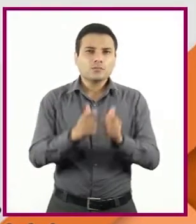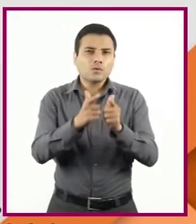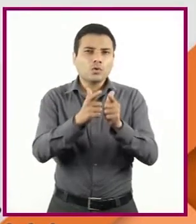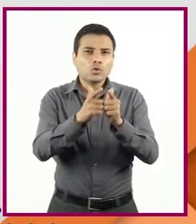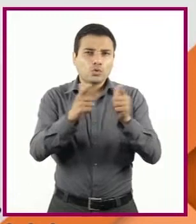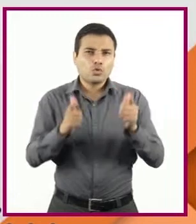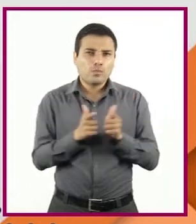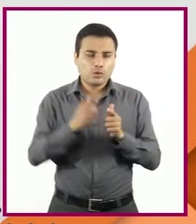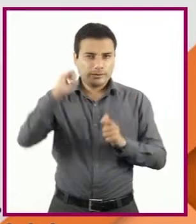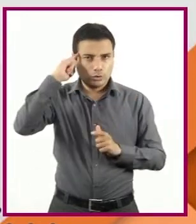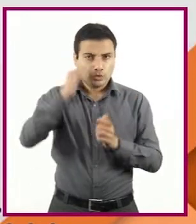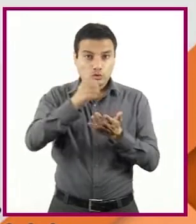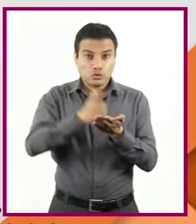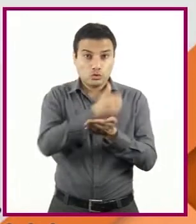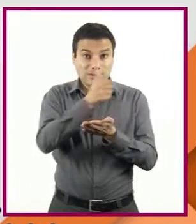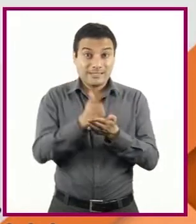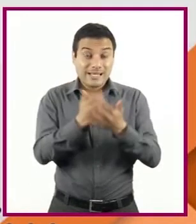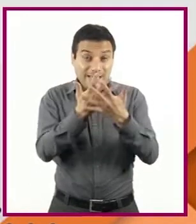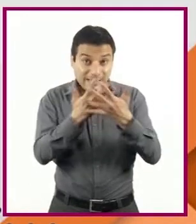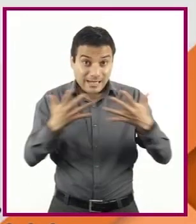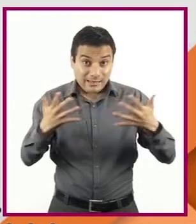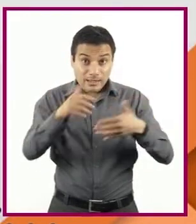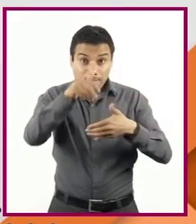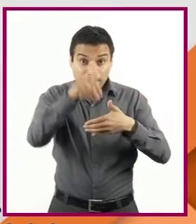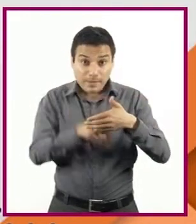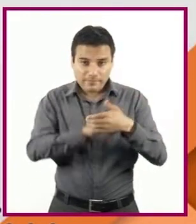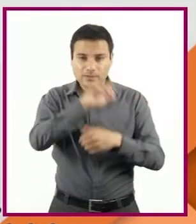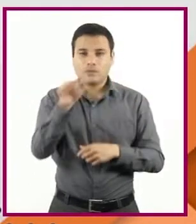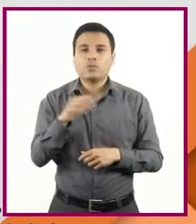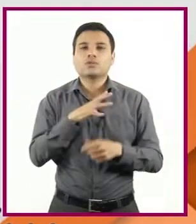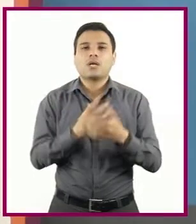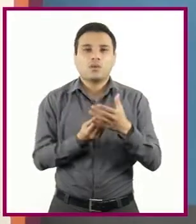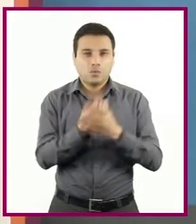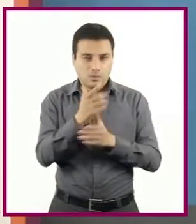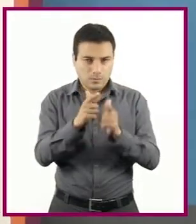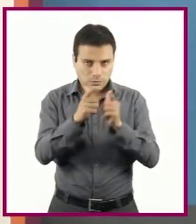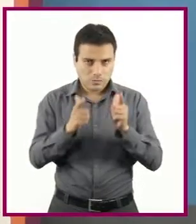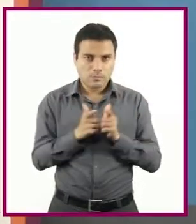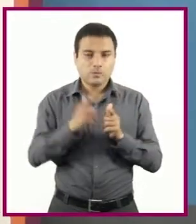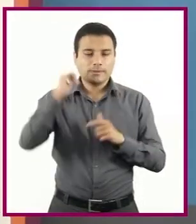ciudades capitales dio paso a la conformación de nuevos asentamientos.